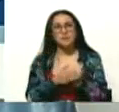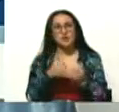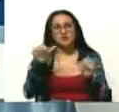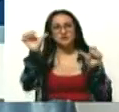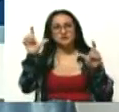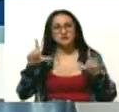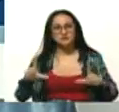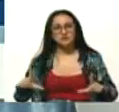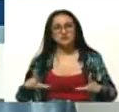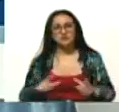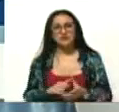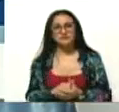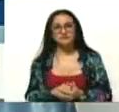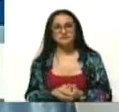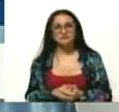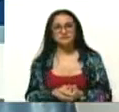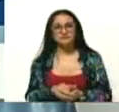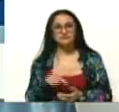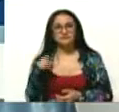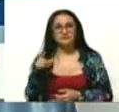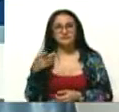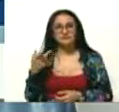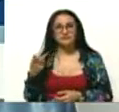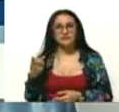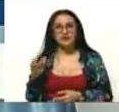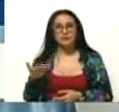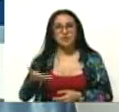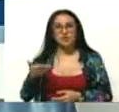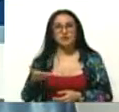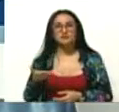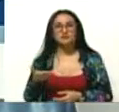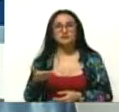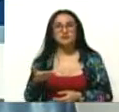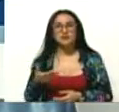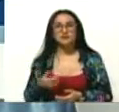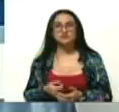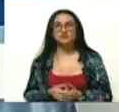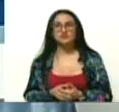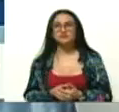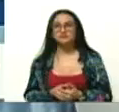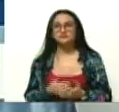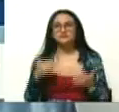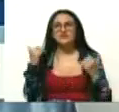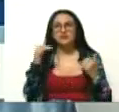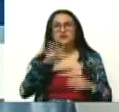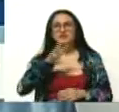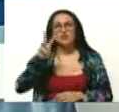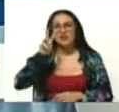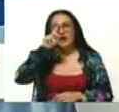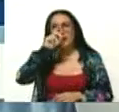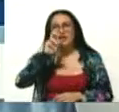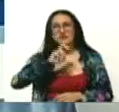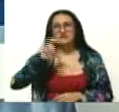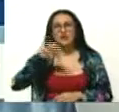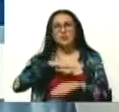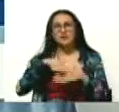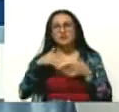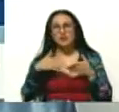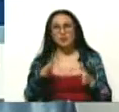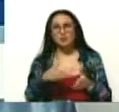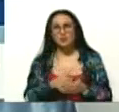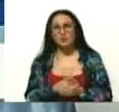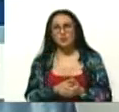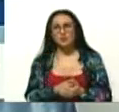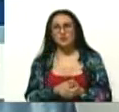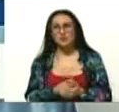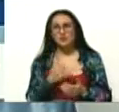para terminar esta importante alocución, celebrando los 53 aniversarios del Ministerio Público,